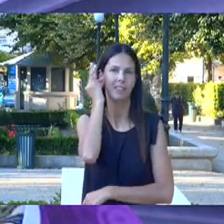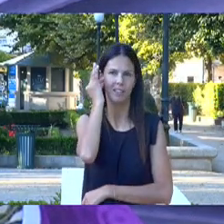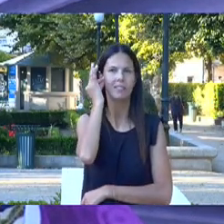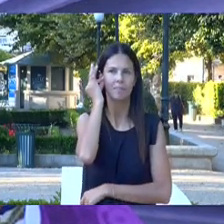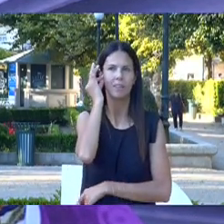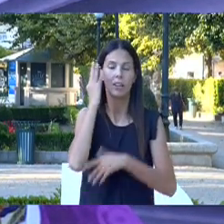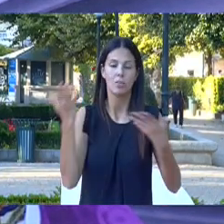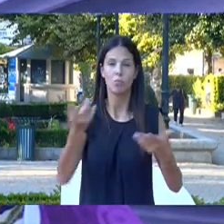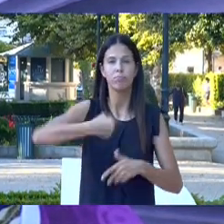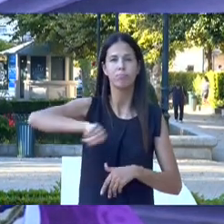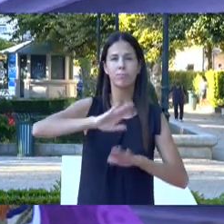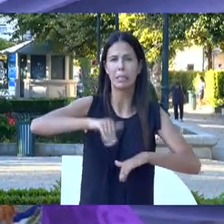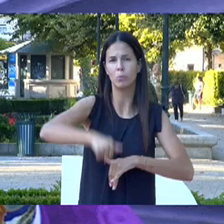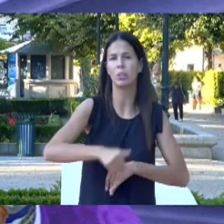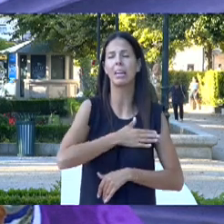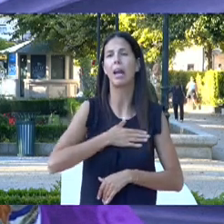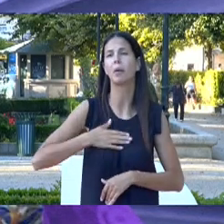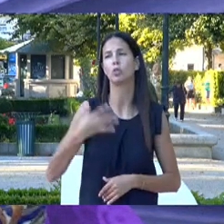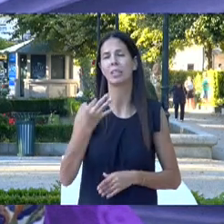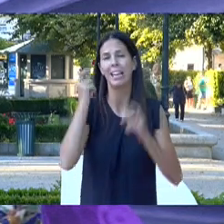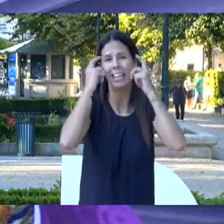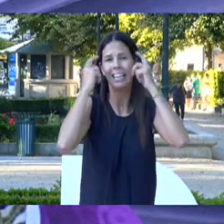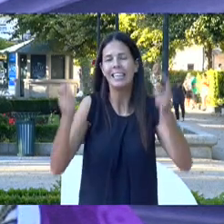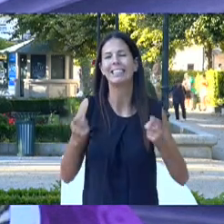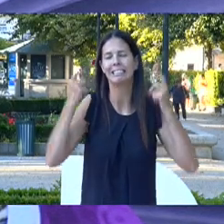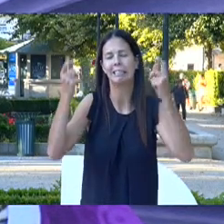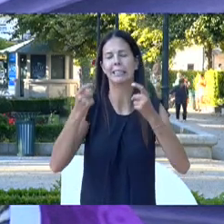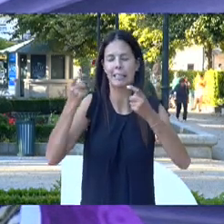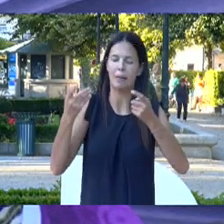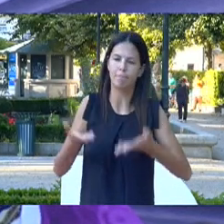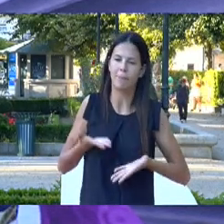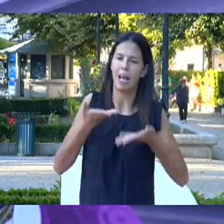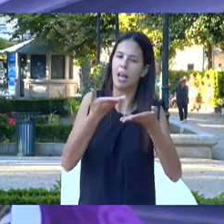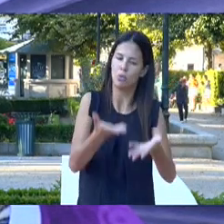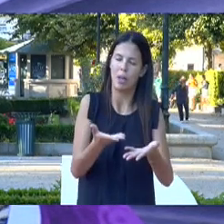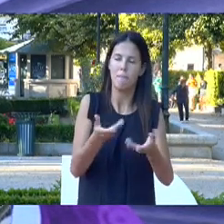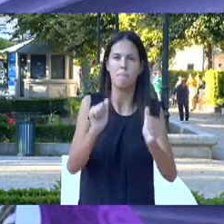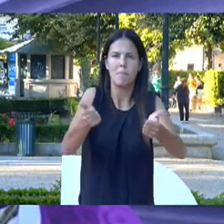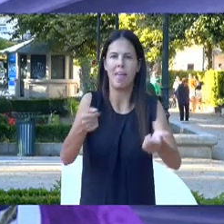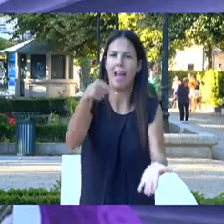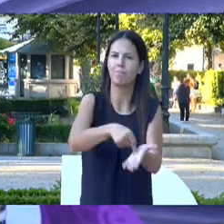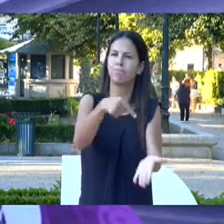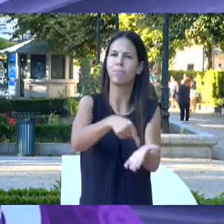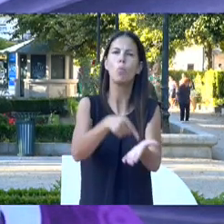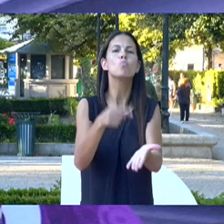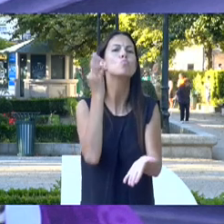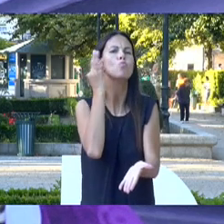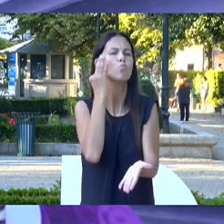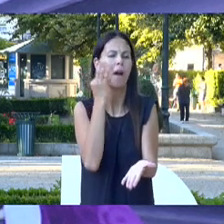E estamos aquí, bueno, pues para saldar un poquinho esas contas e empezar a reivindicar a esas mulleres que faltan